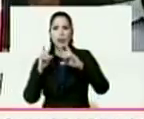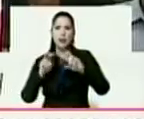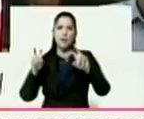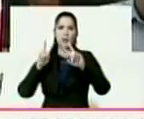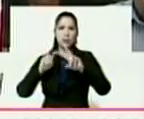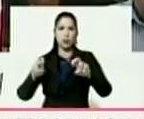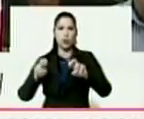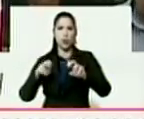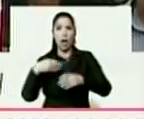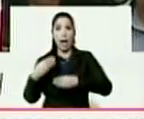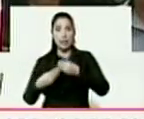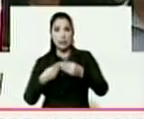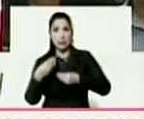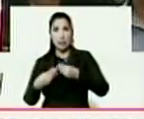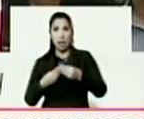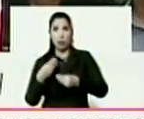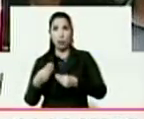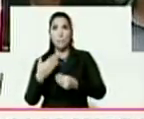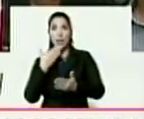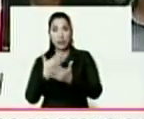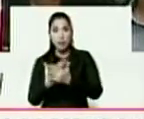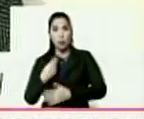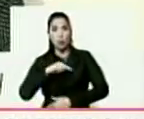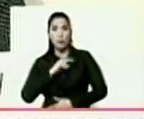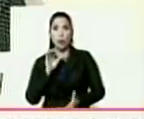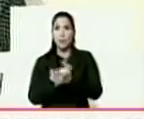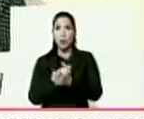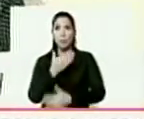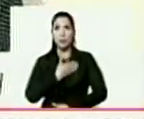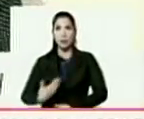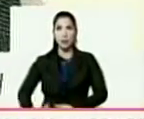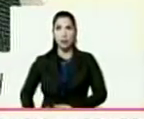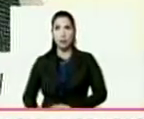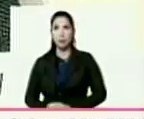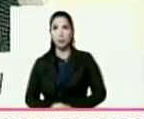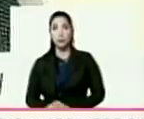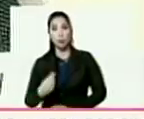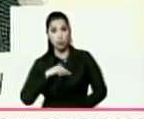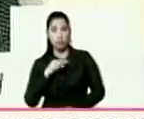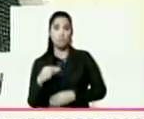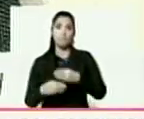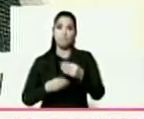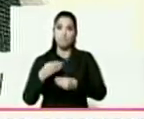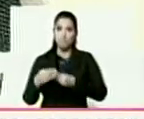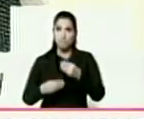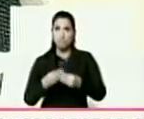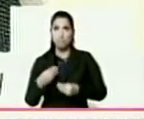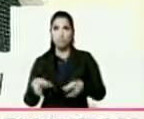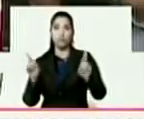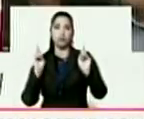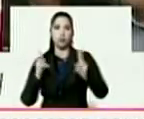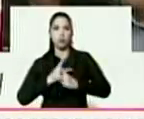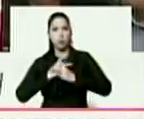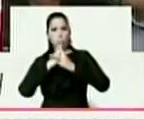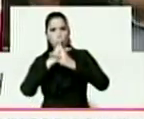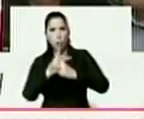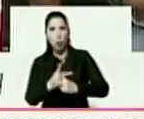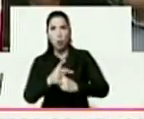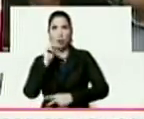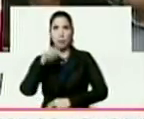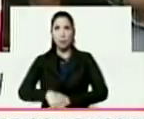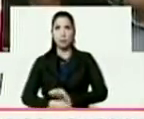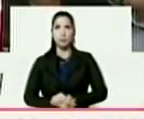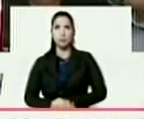presidente nos ha pedido y la vamos vamos a hacer afortunamente y la voluntad inclusive